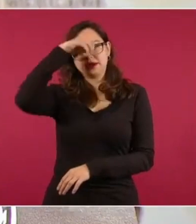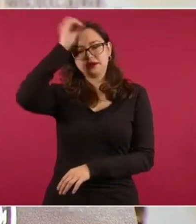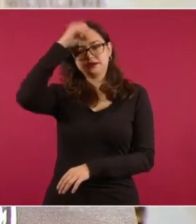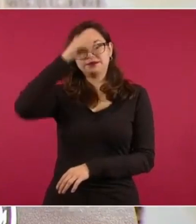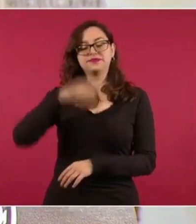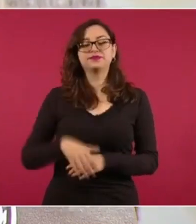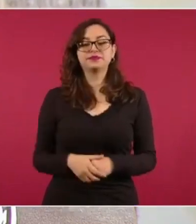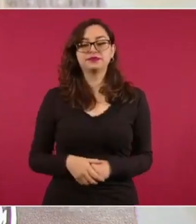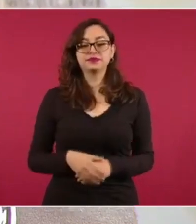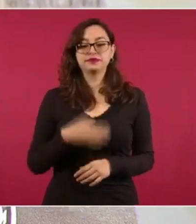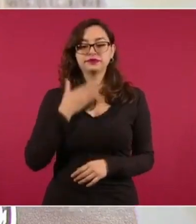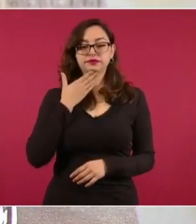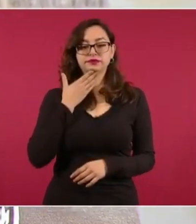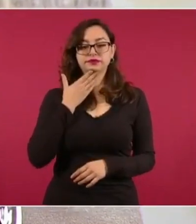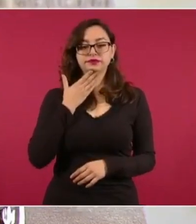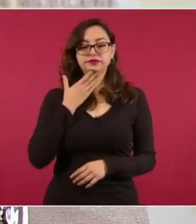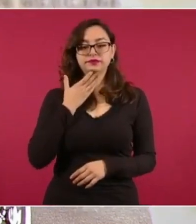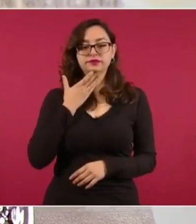Es interesante cómo